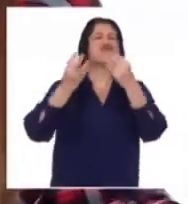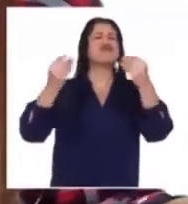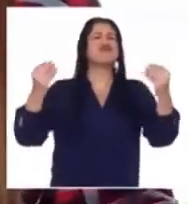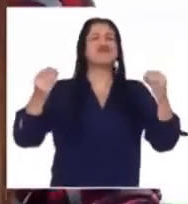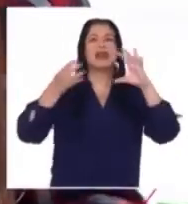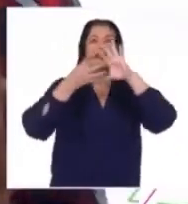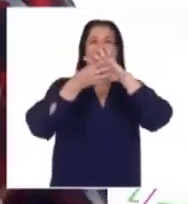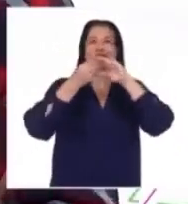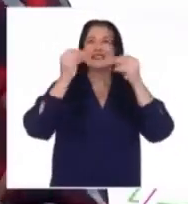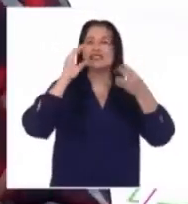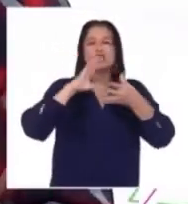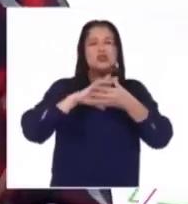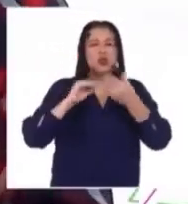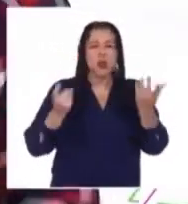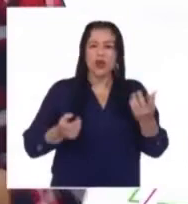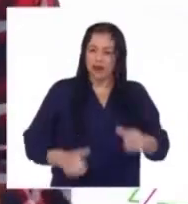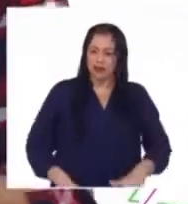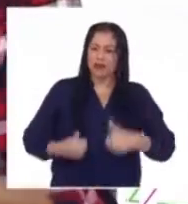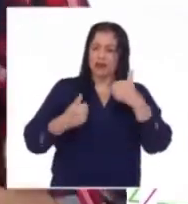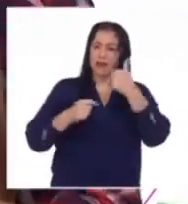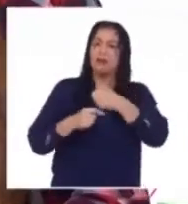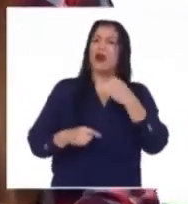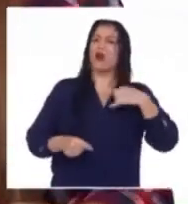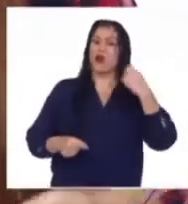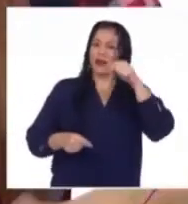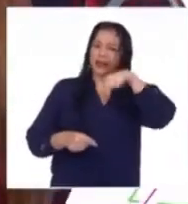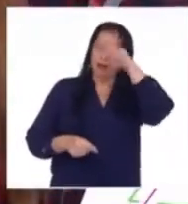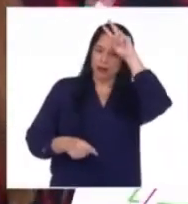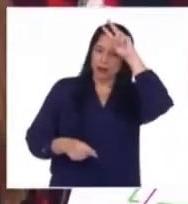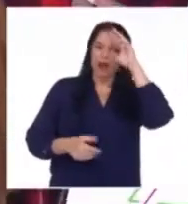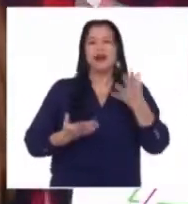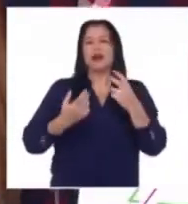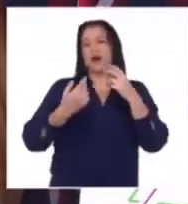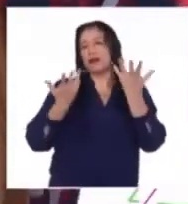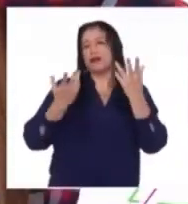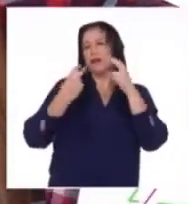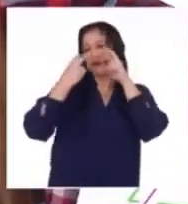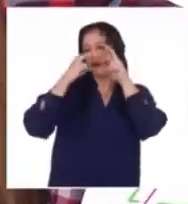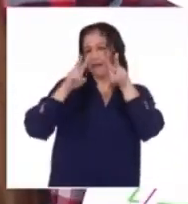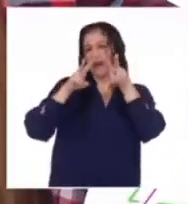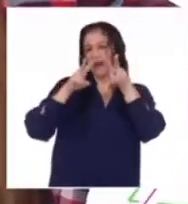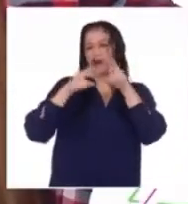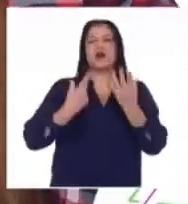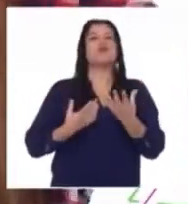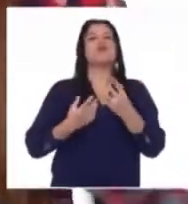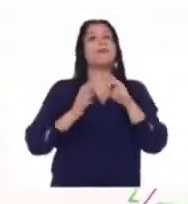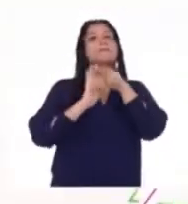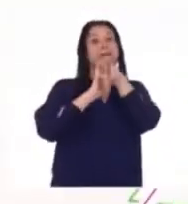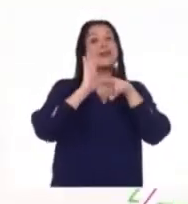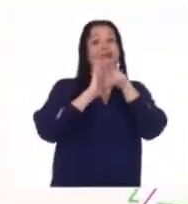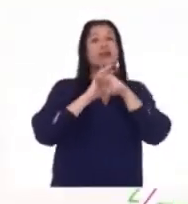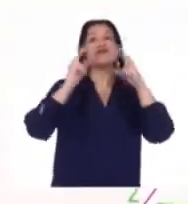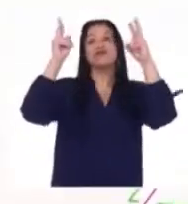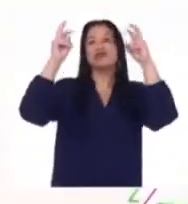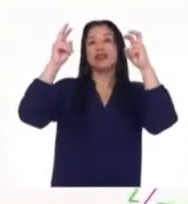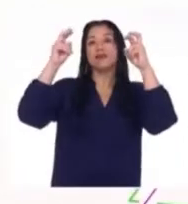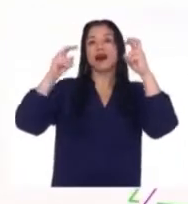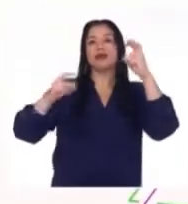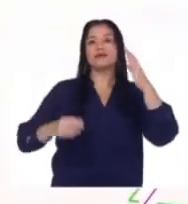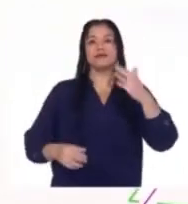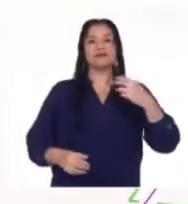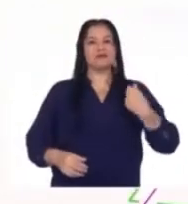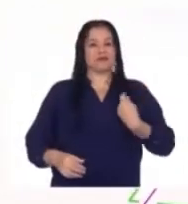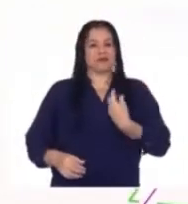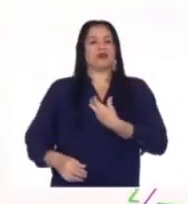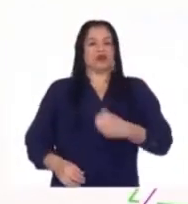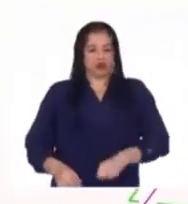los jóvenes de todo el Perú. Vamos a ver un video llamado Nuestro Orgullo, que se basa en la reflexión